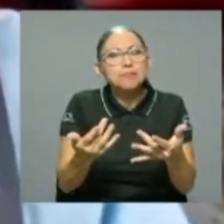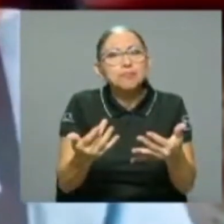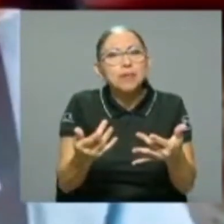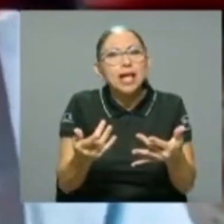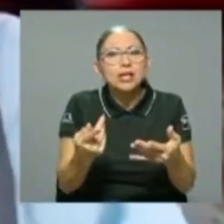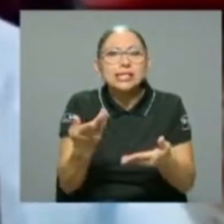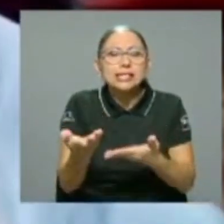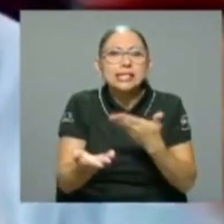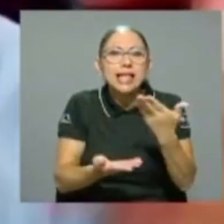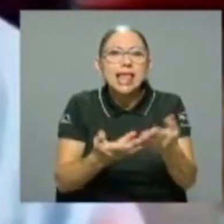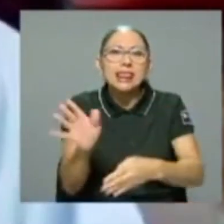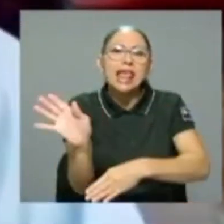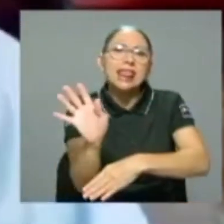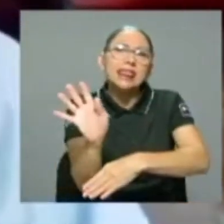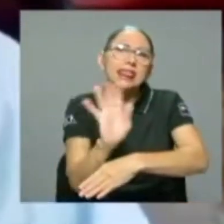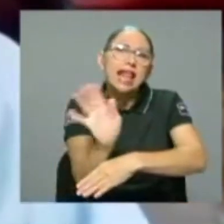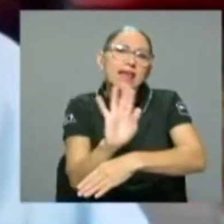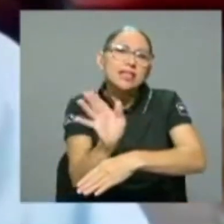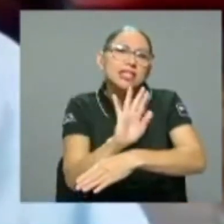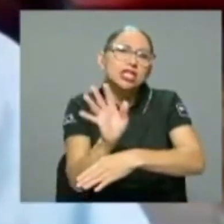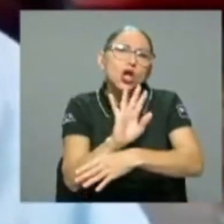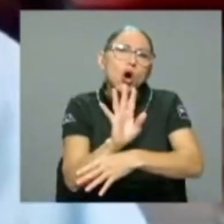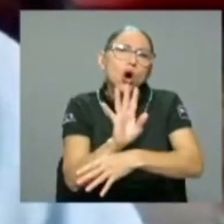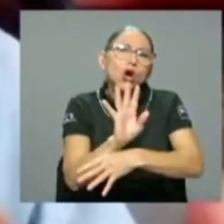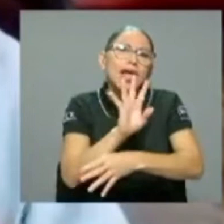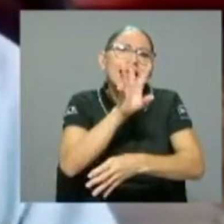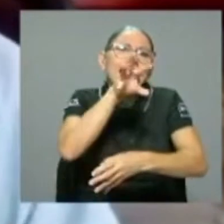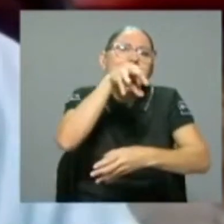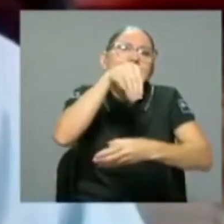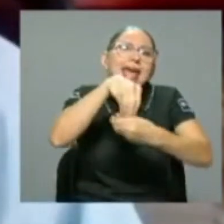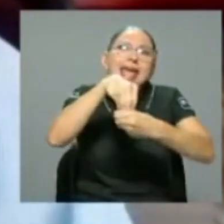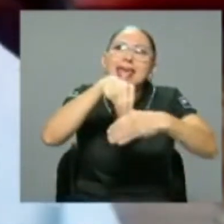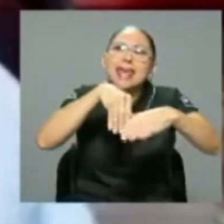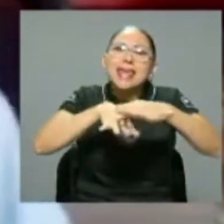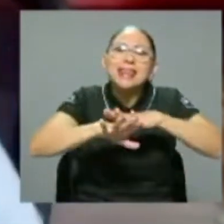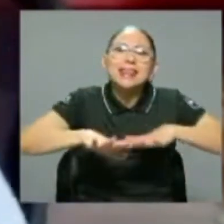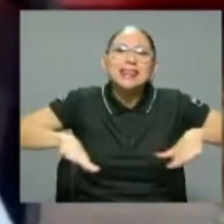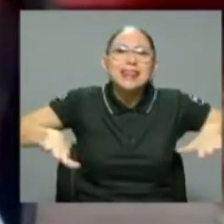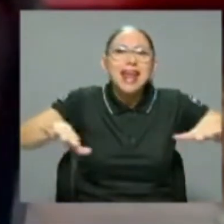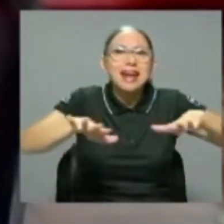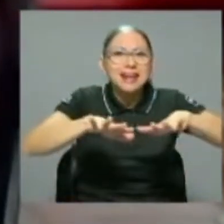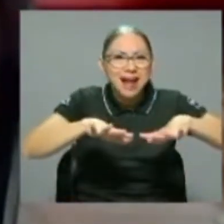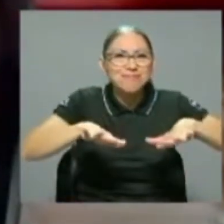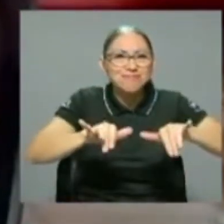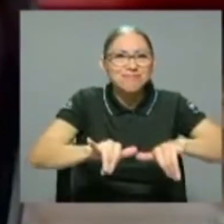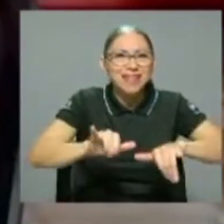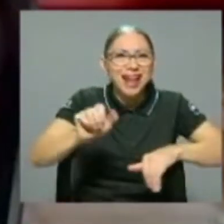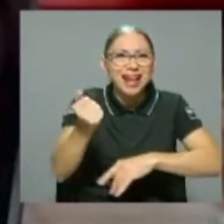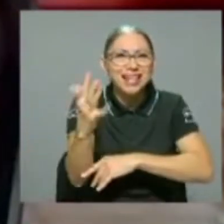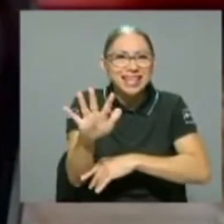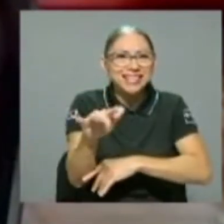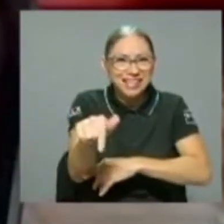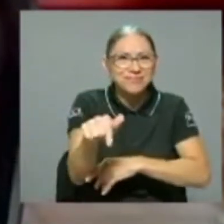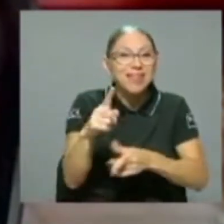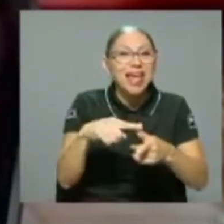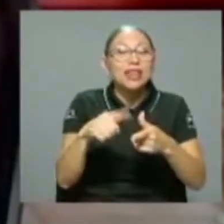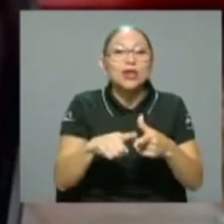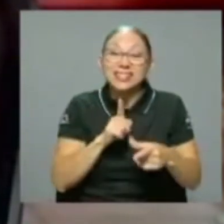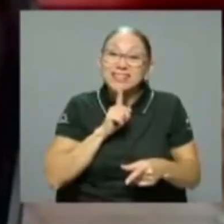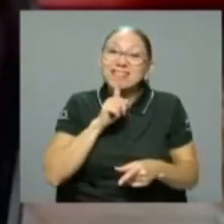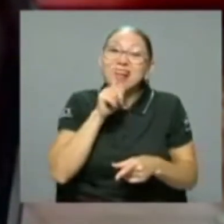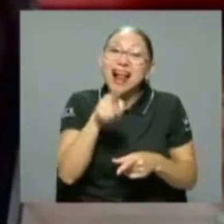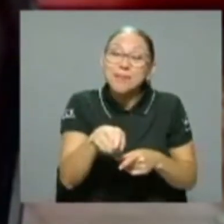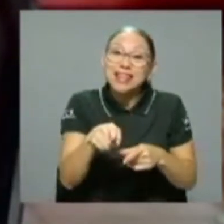televisión interna, que era el Canal 15. El Canal 15 entonces se creó realmente